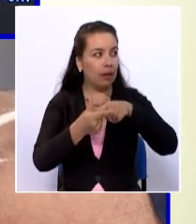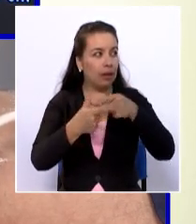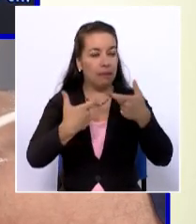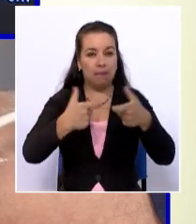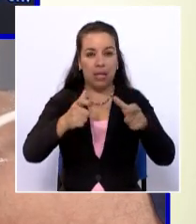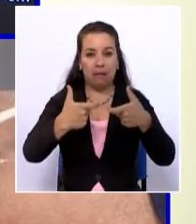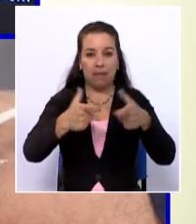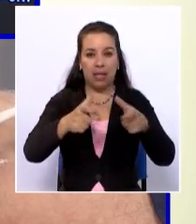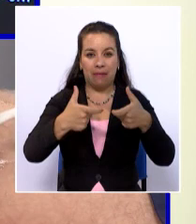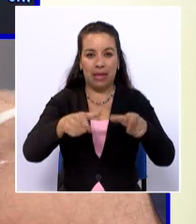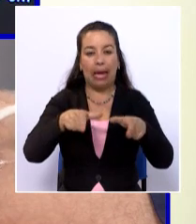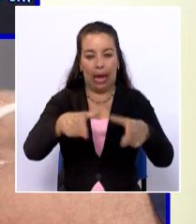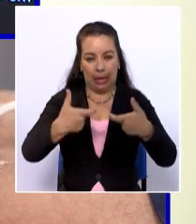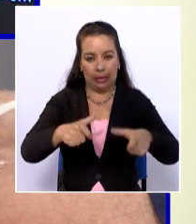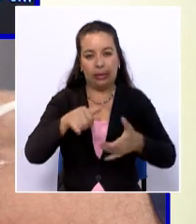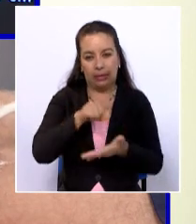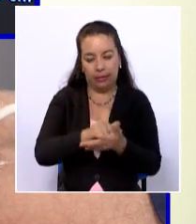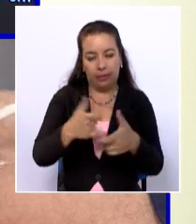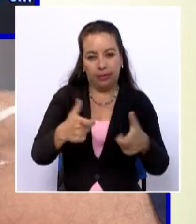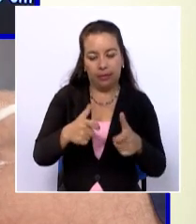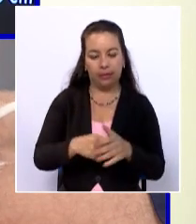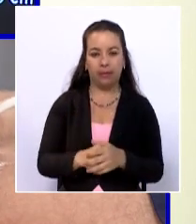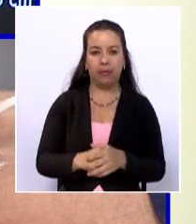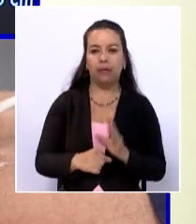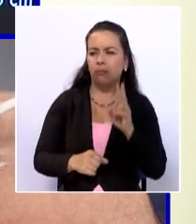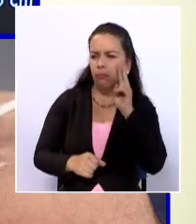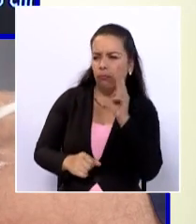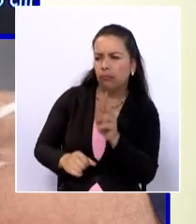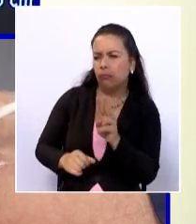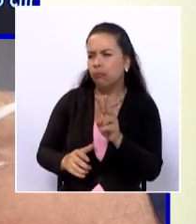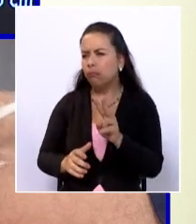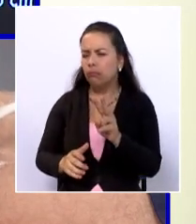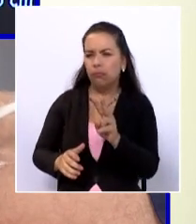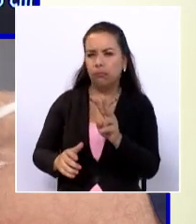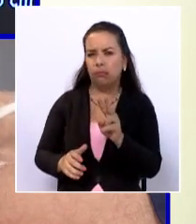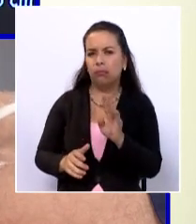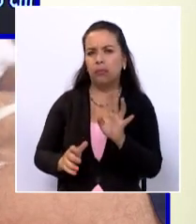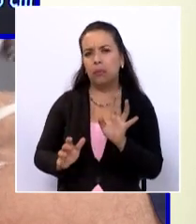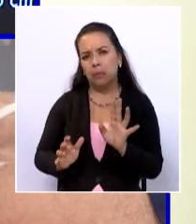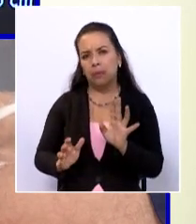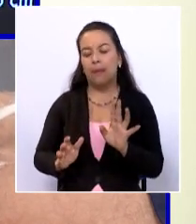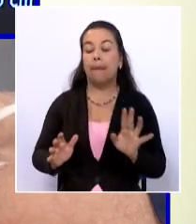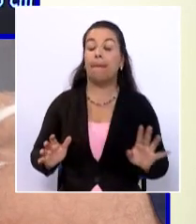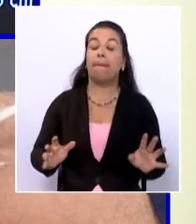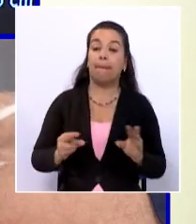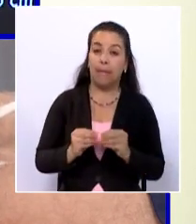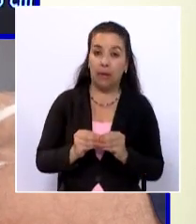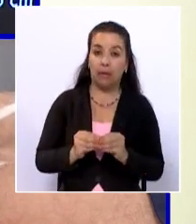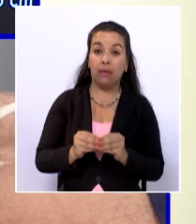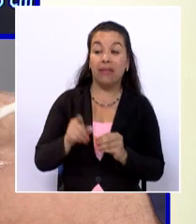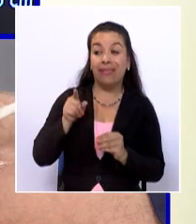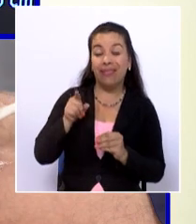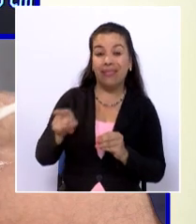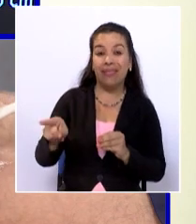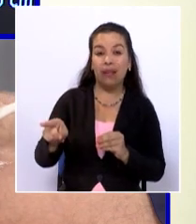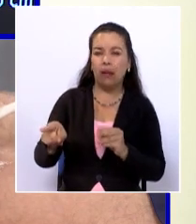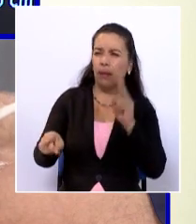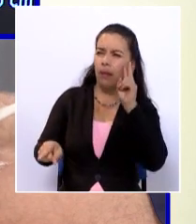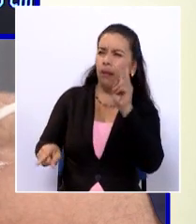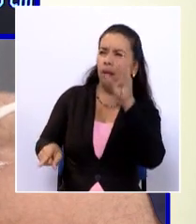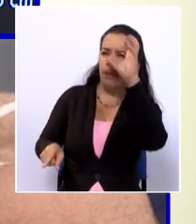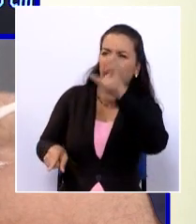se ve perfectamente es el menisco uno puede verlo indirectamente si bueno ahora ahí ahí arriba lo que podemos observar